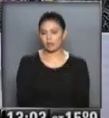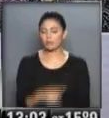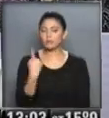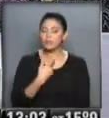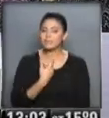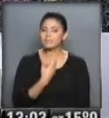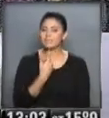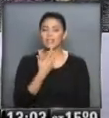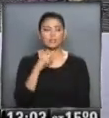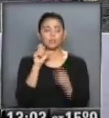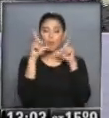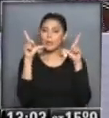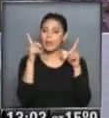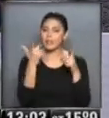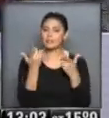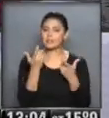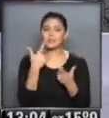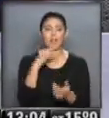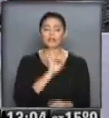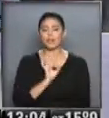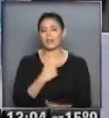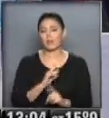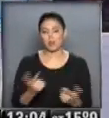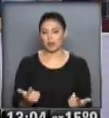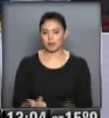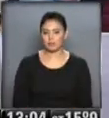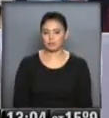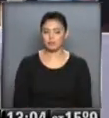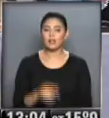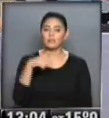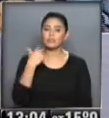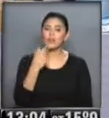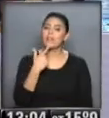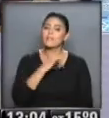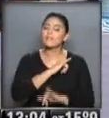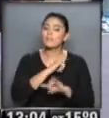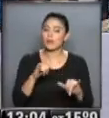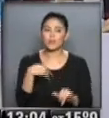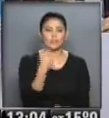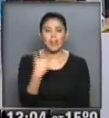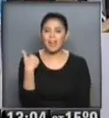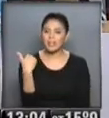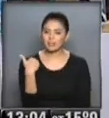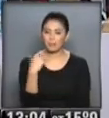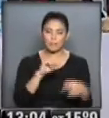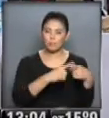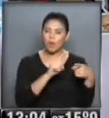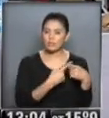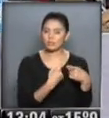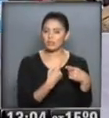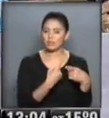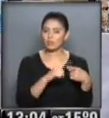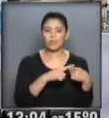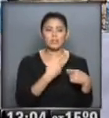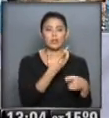manera ni sorpresivos, ni que respondan otra cosa que no sea esta. Y queremos decir esto, nos da mucha lástima a los políticos que